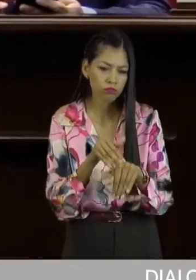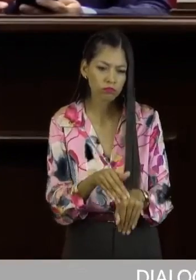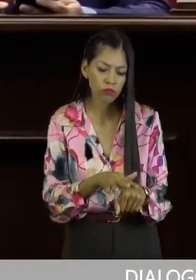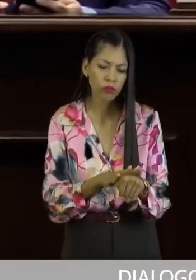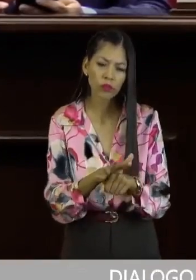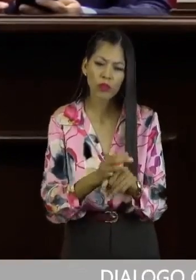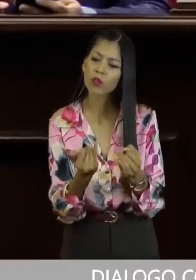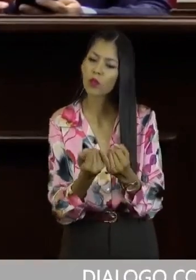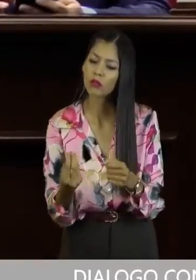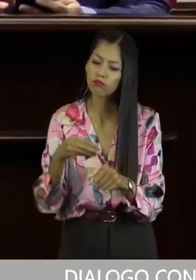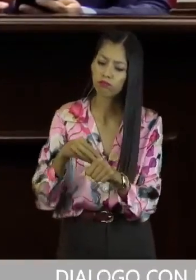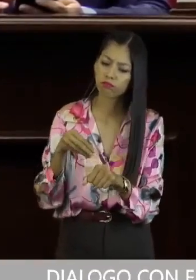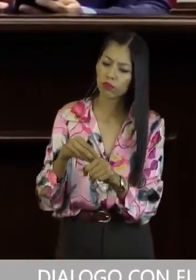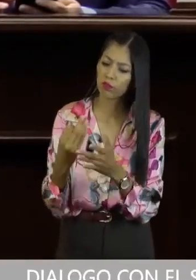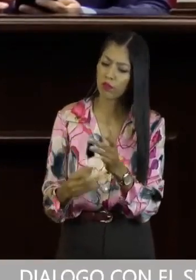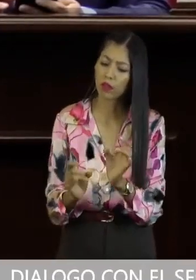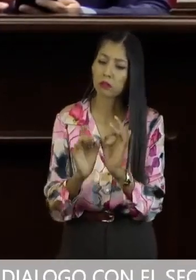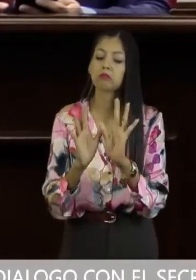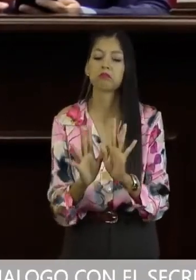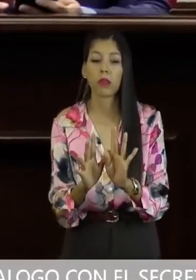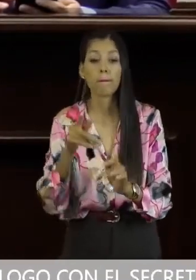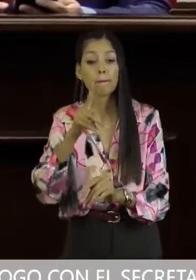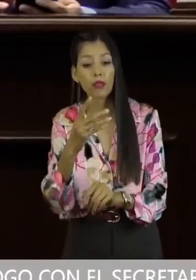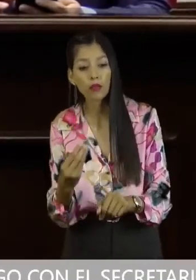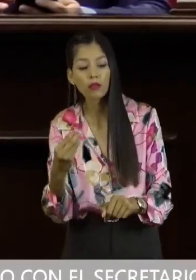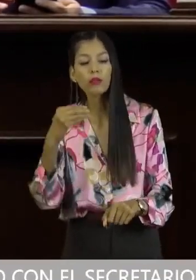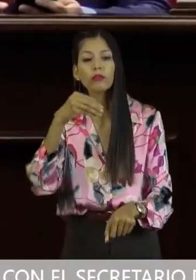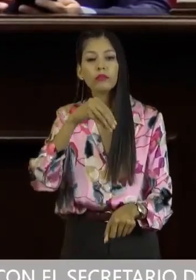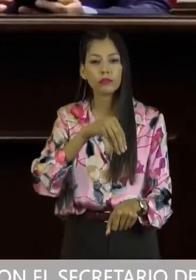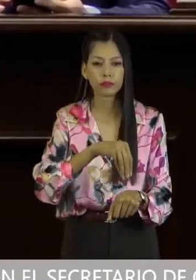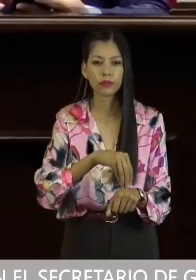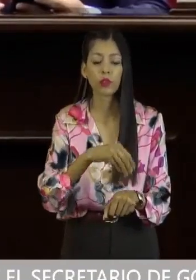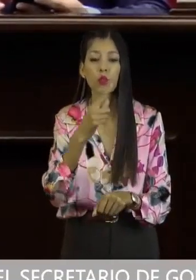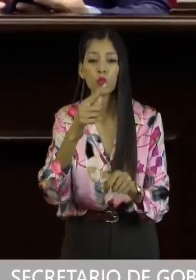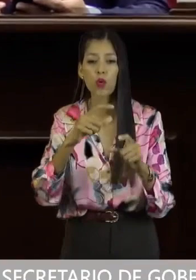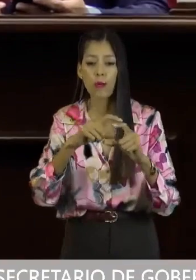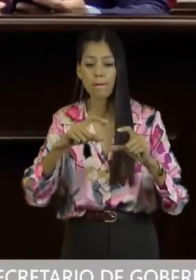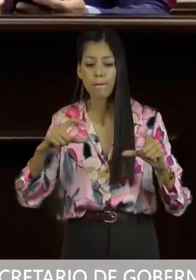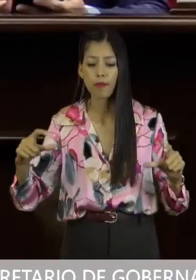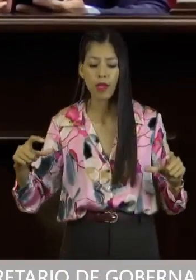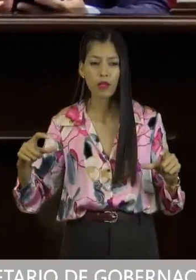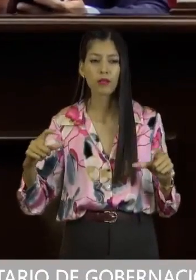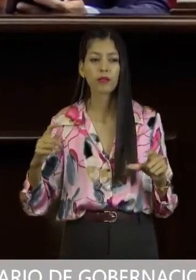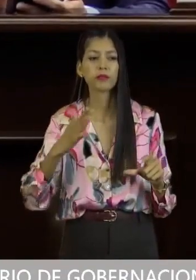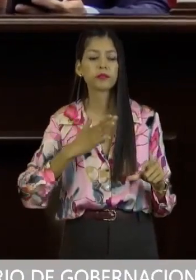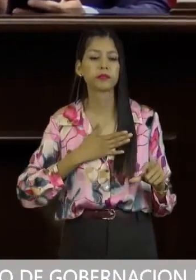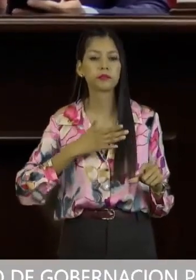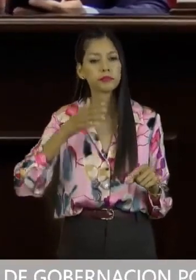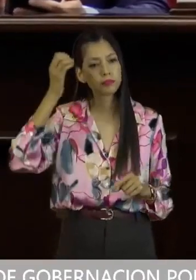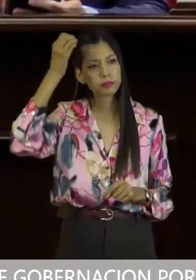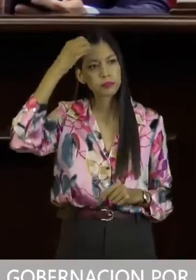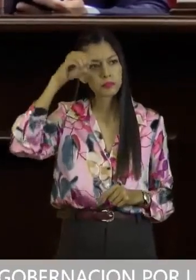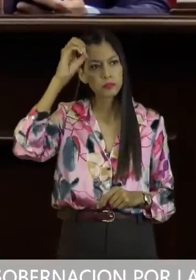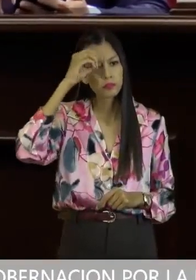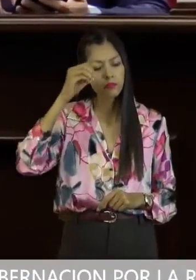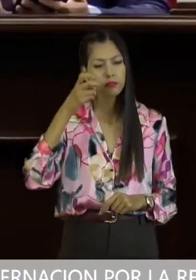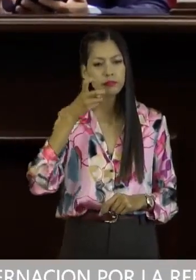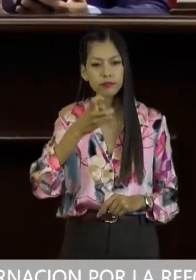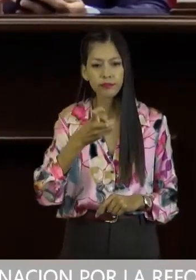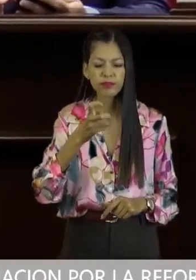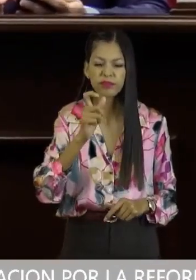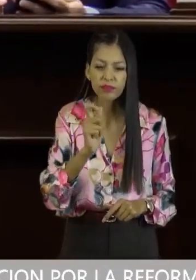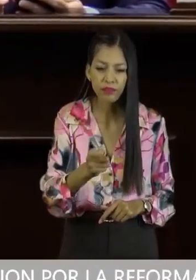complementaria. Pero le adicionaron un párrafo que desde nuestro punto de vista pues es el